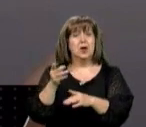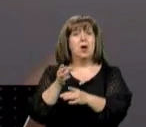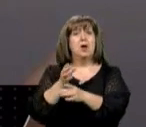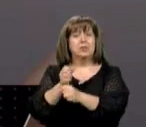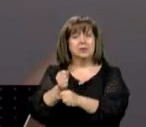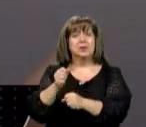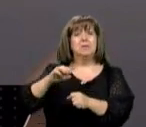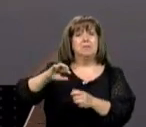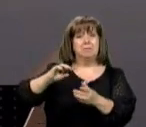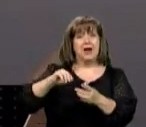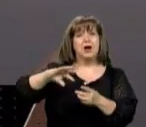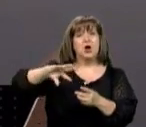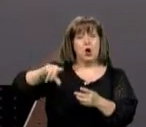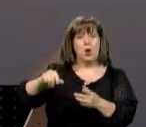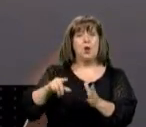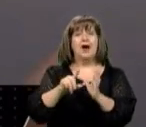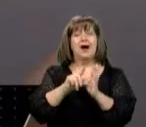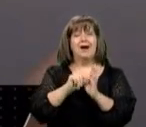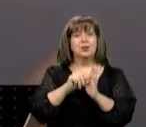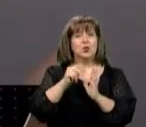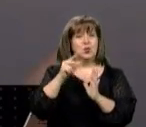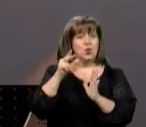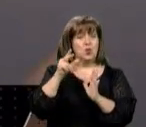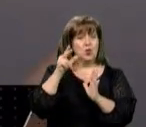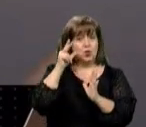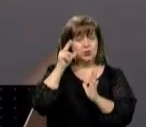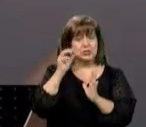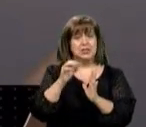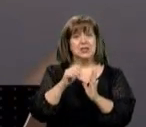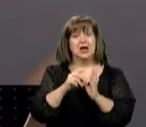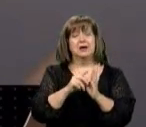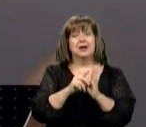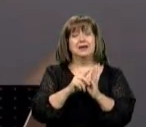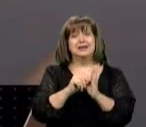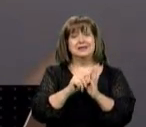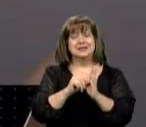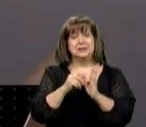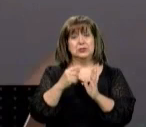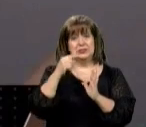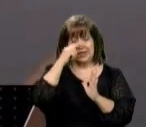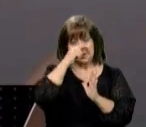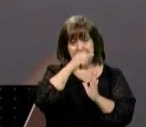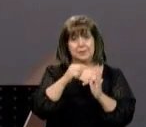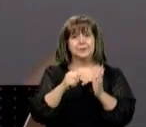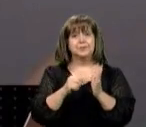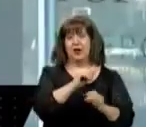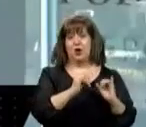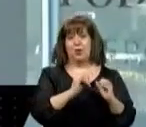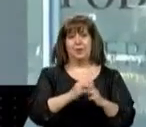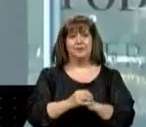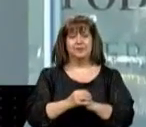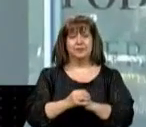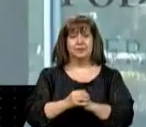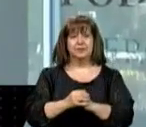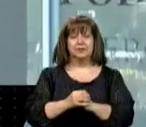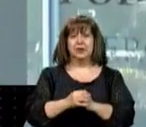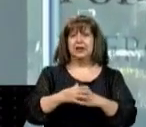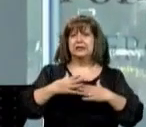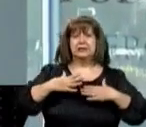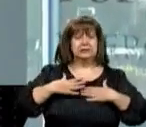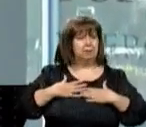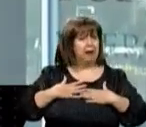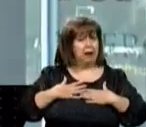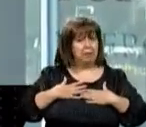concurso real con robo simple, artículo 80, inciso 7, 164 y 65 del Código Penal. Para mí es un